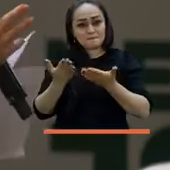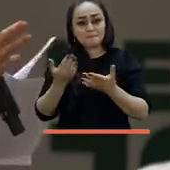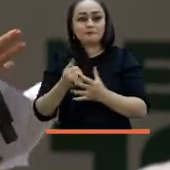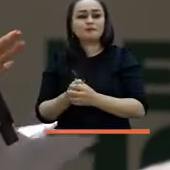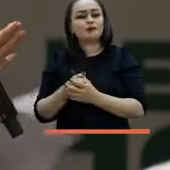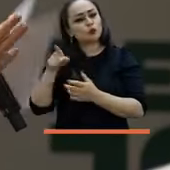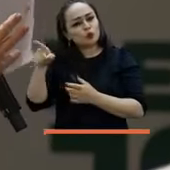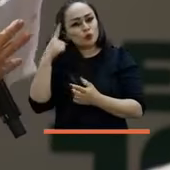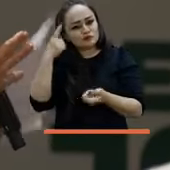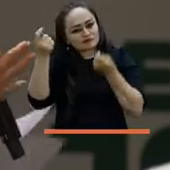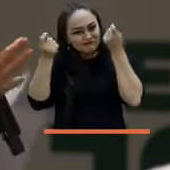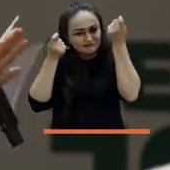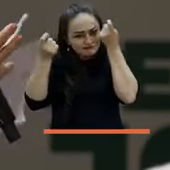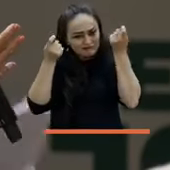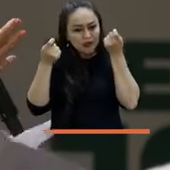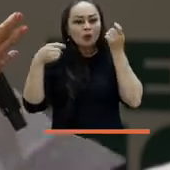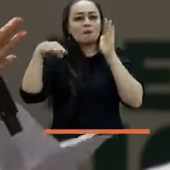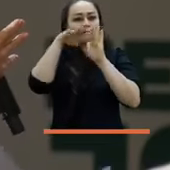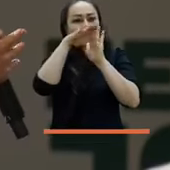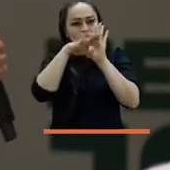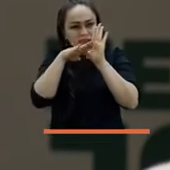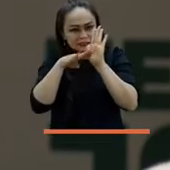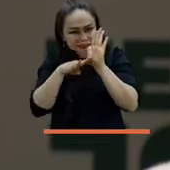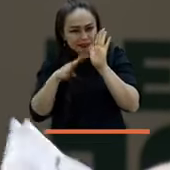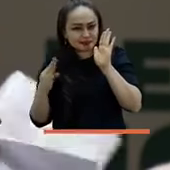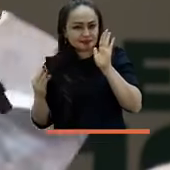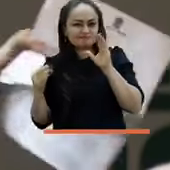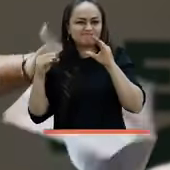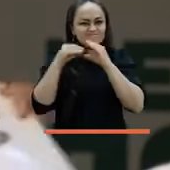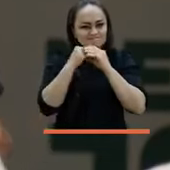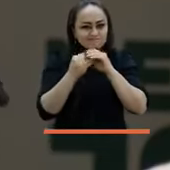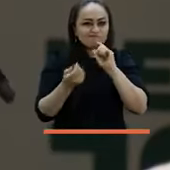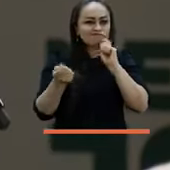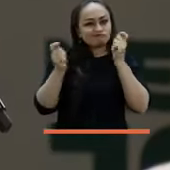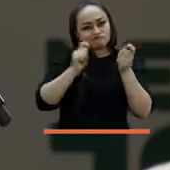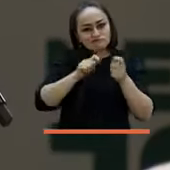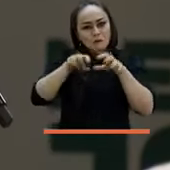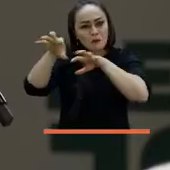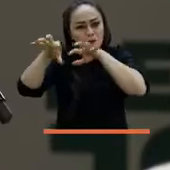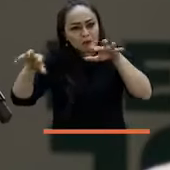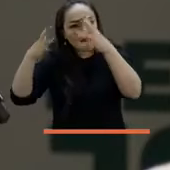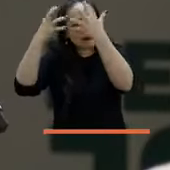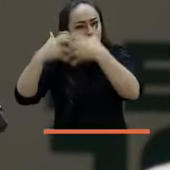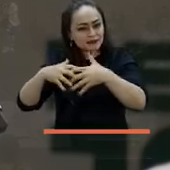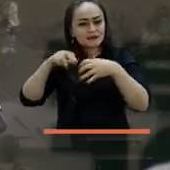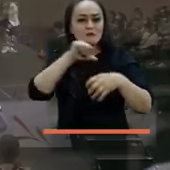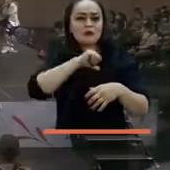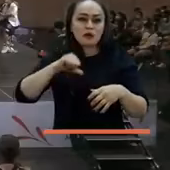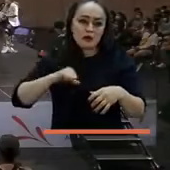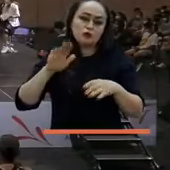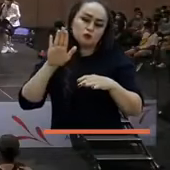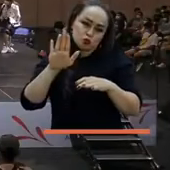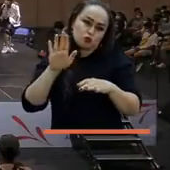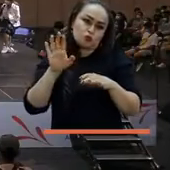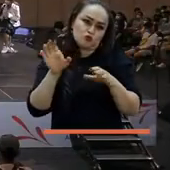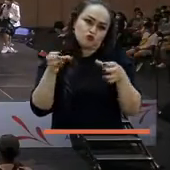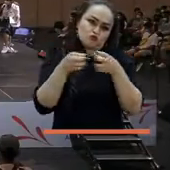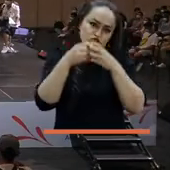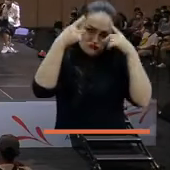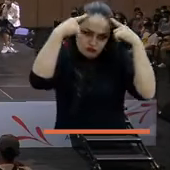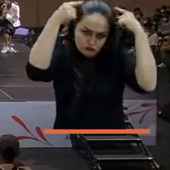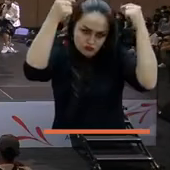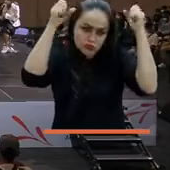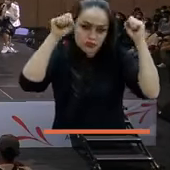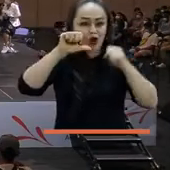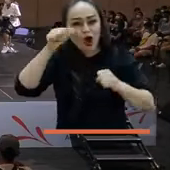qué estrategias que políticas tendrían que implementarse en empresas privadas y cómo confiar por ejemplo pero también en empresas